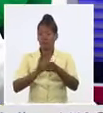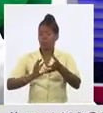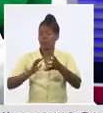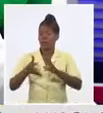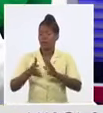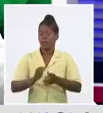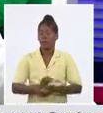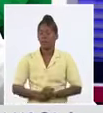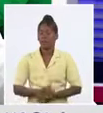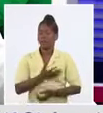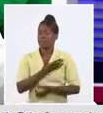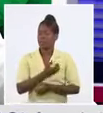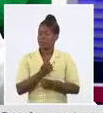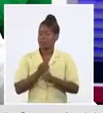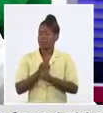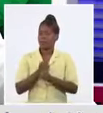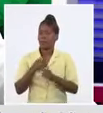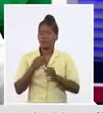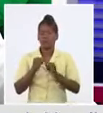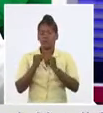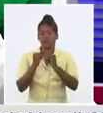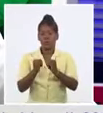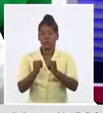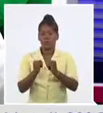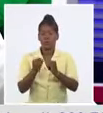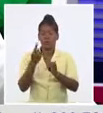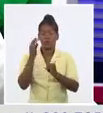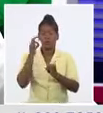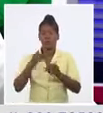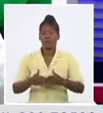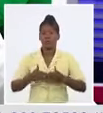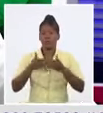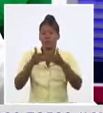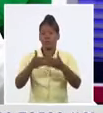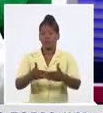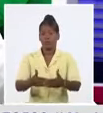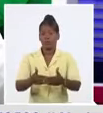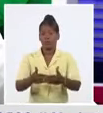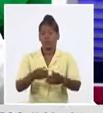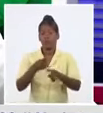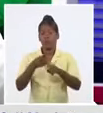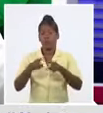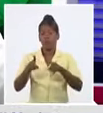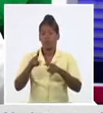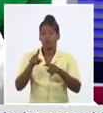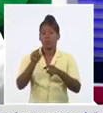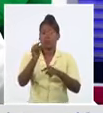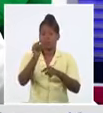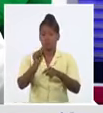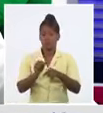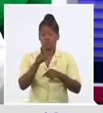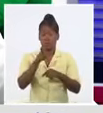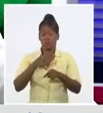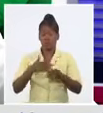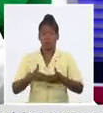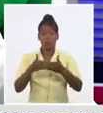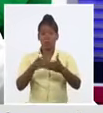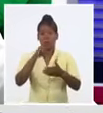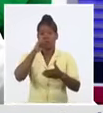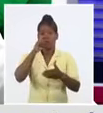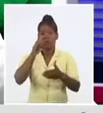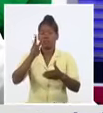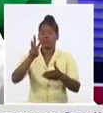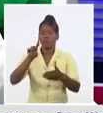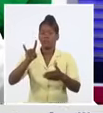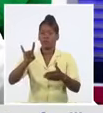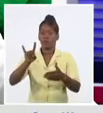que informar el fallecimiento de una muerte materna, una señora de 39 años de edad, de la provincia y